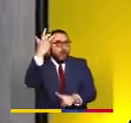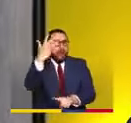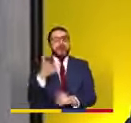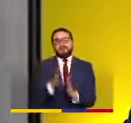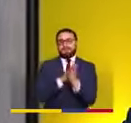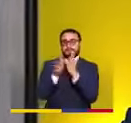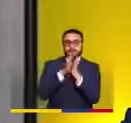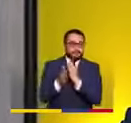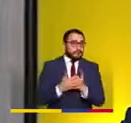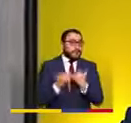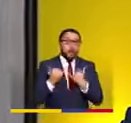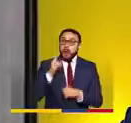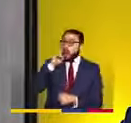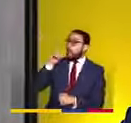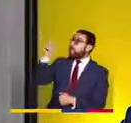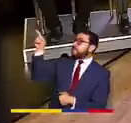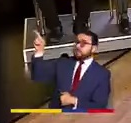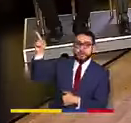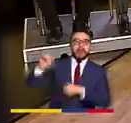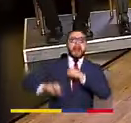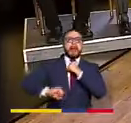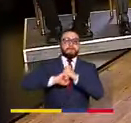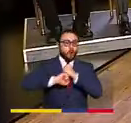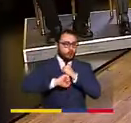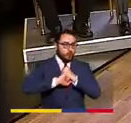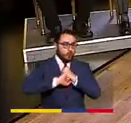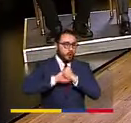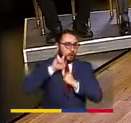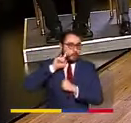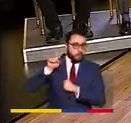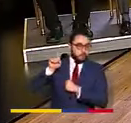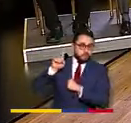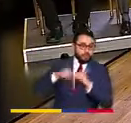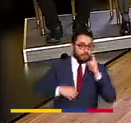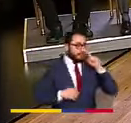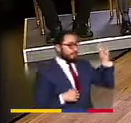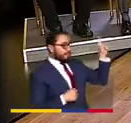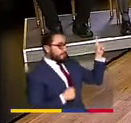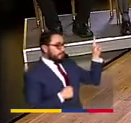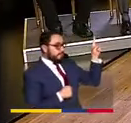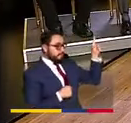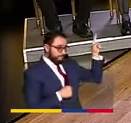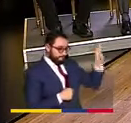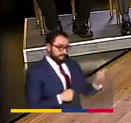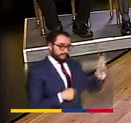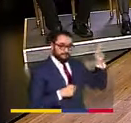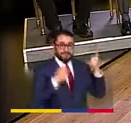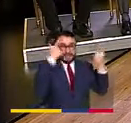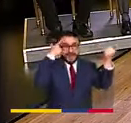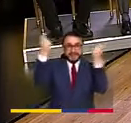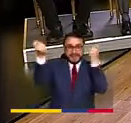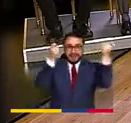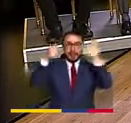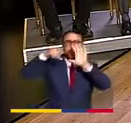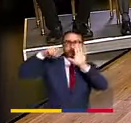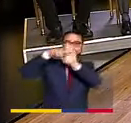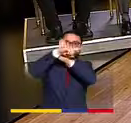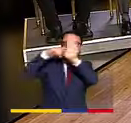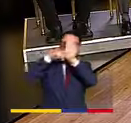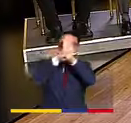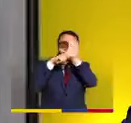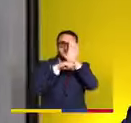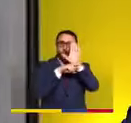Usaré esta pantalla, básicamente son los indicadores estratégicos, no son todos, son unos que se han